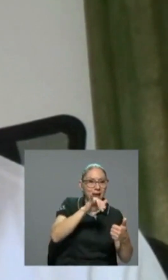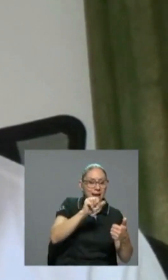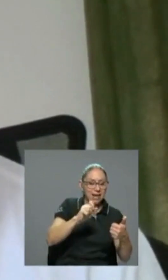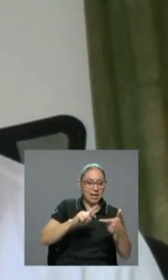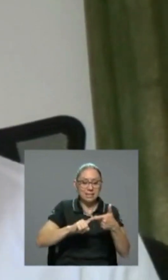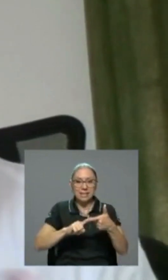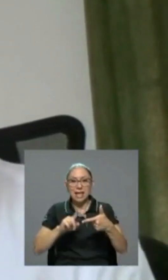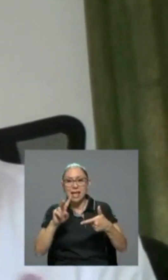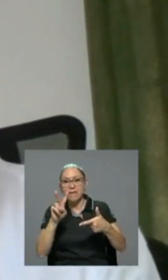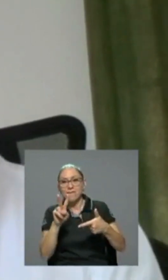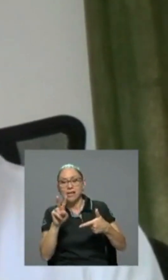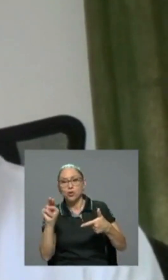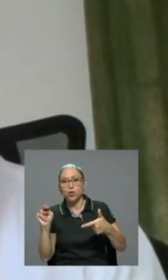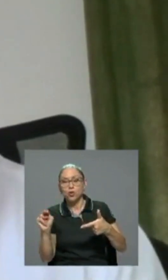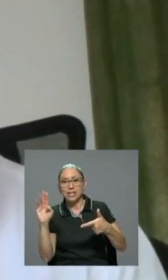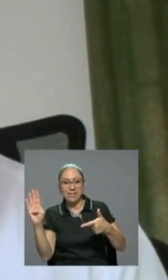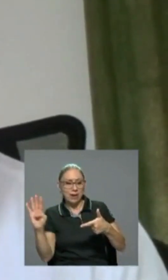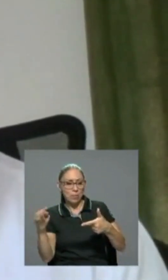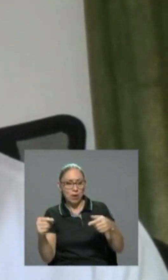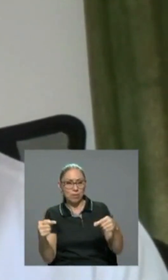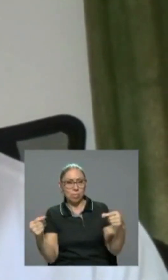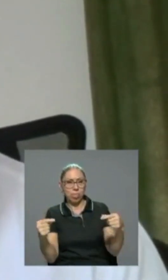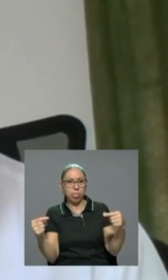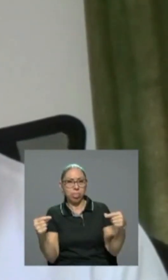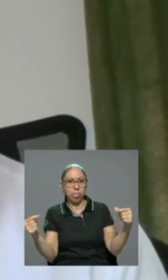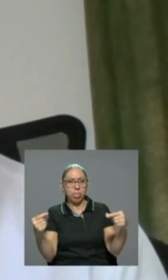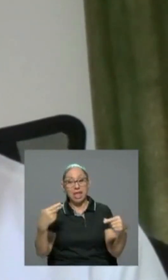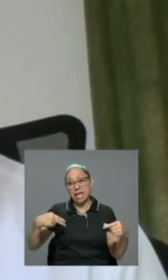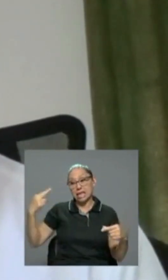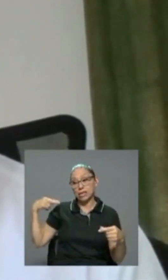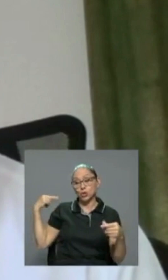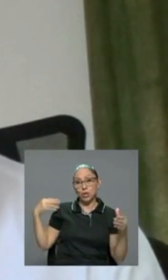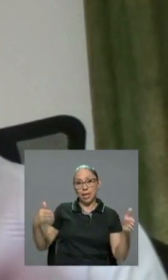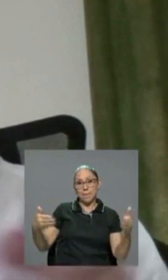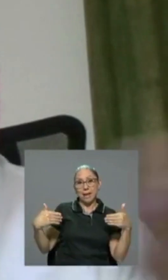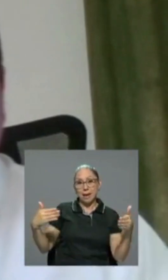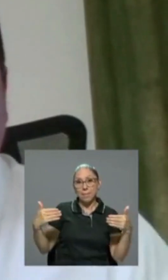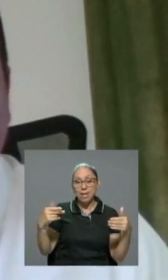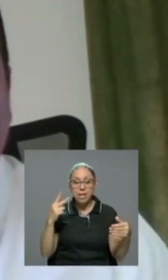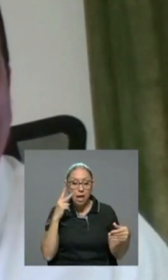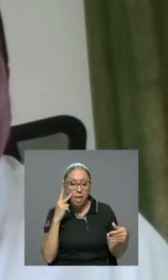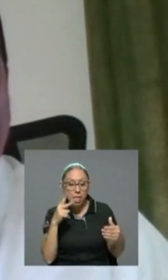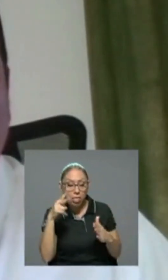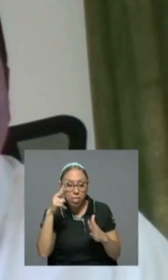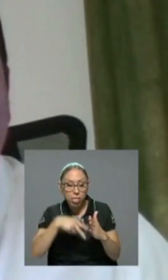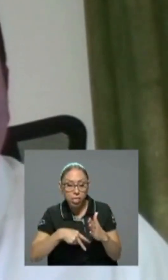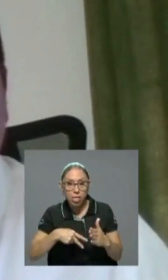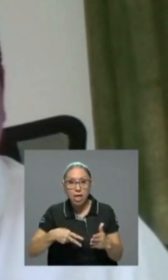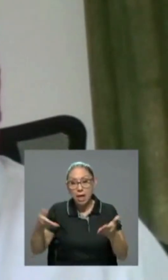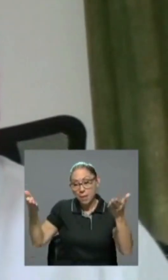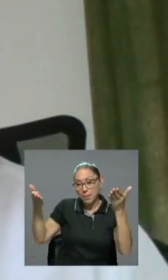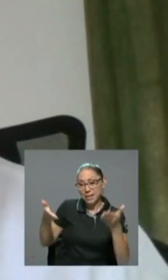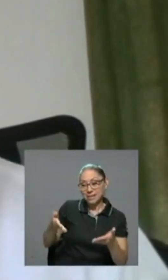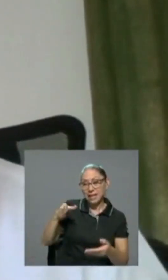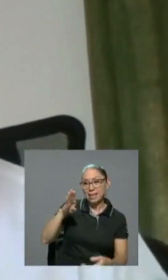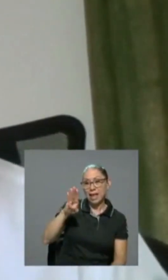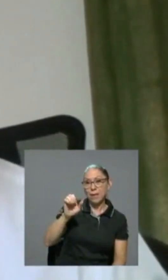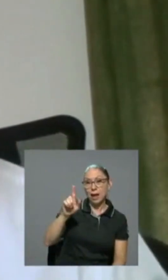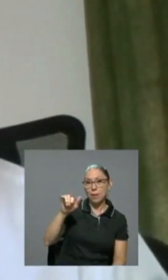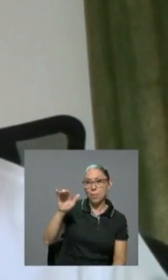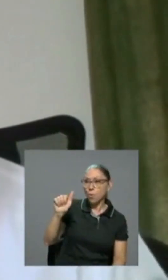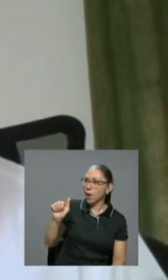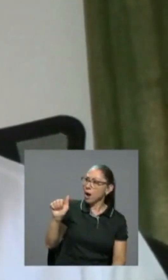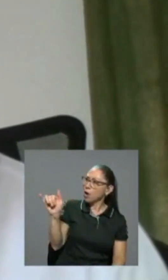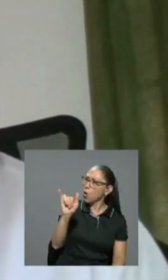Núñez de Balboa. De hecho, la historiografía panameña lo que narra es que presenta a Balboa como el héroe y